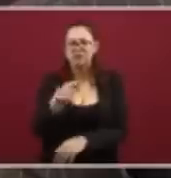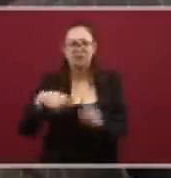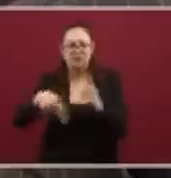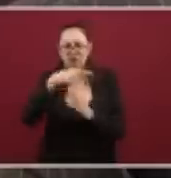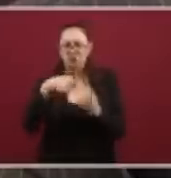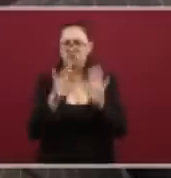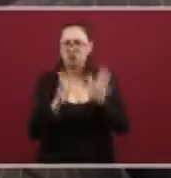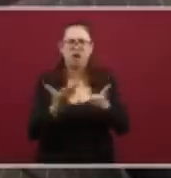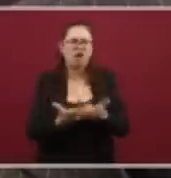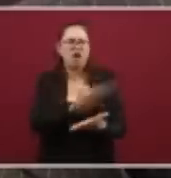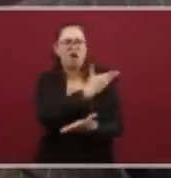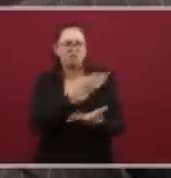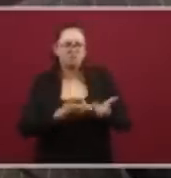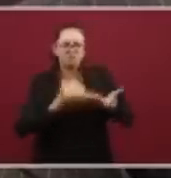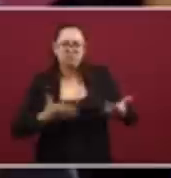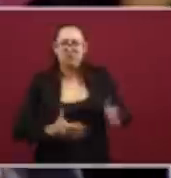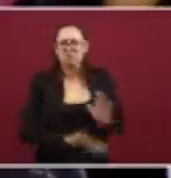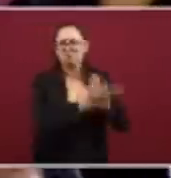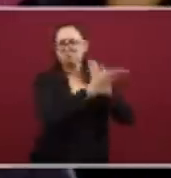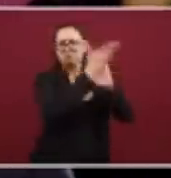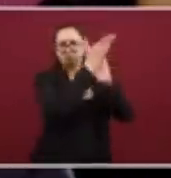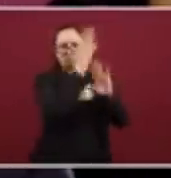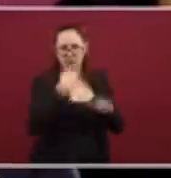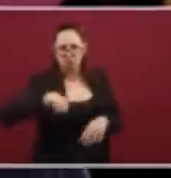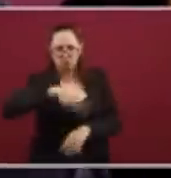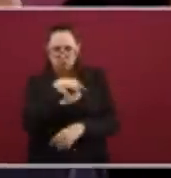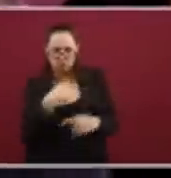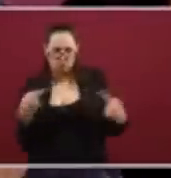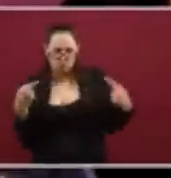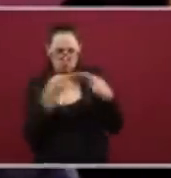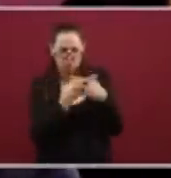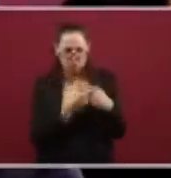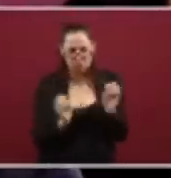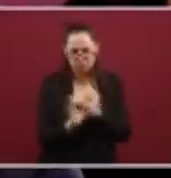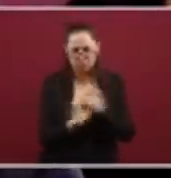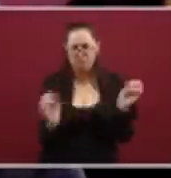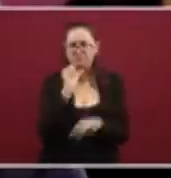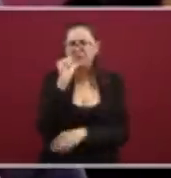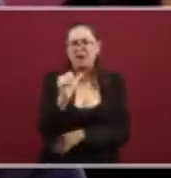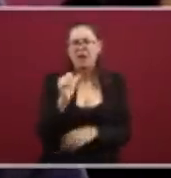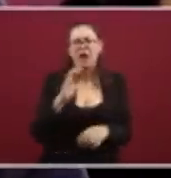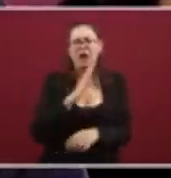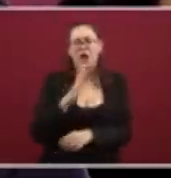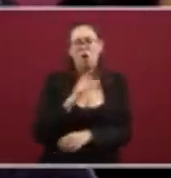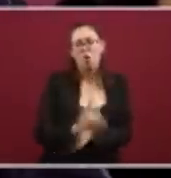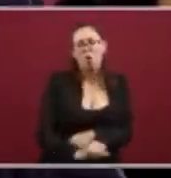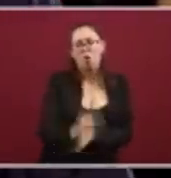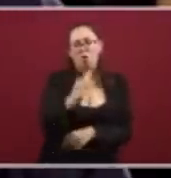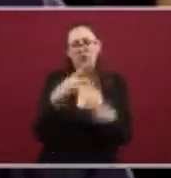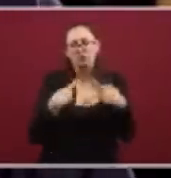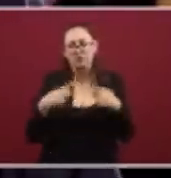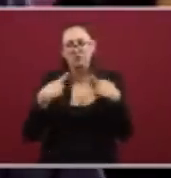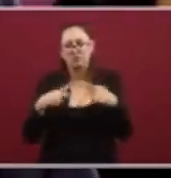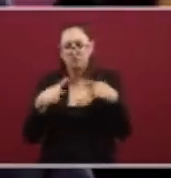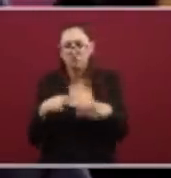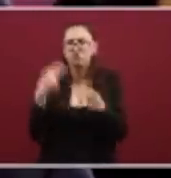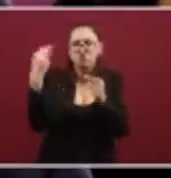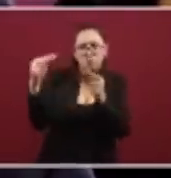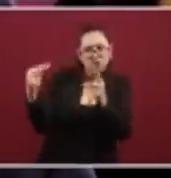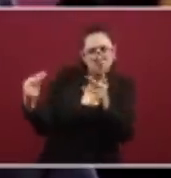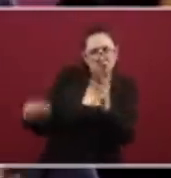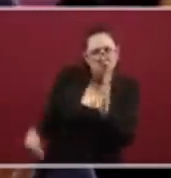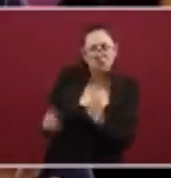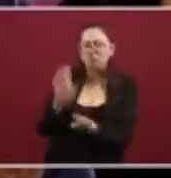y no se han metido con nosotros ni nosotros con ellos son otras personas nada más que no los tenemos este identificados